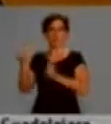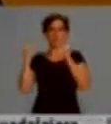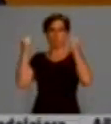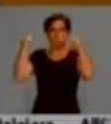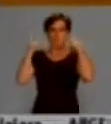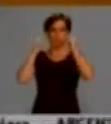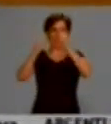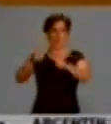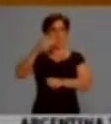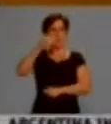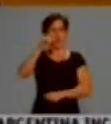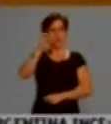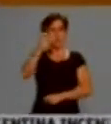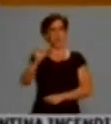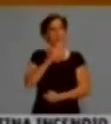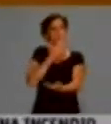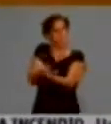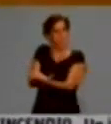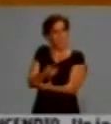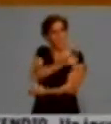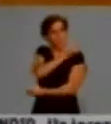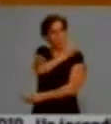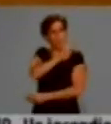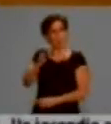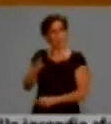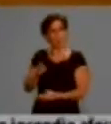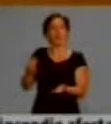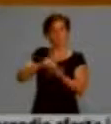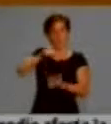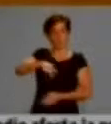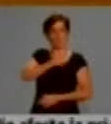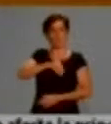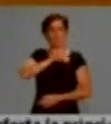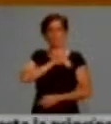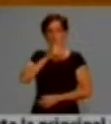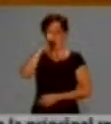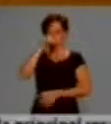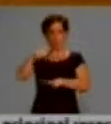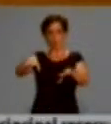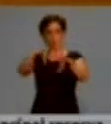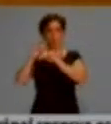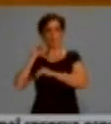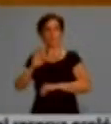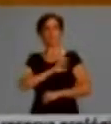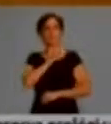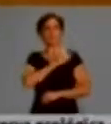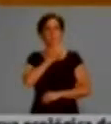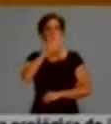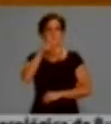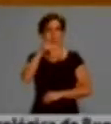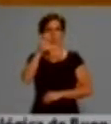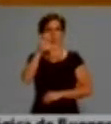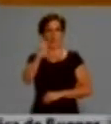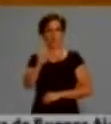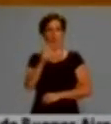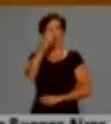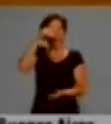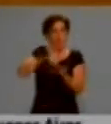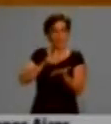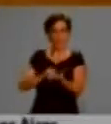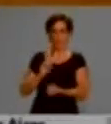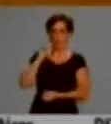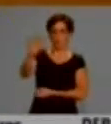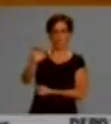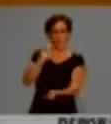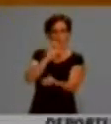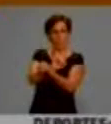Popular? Por cierto, este país no entiende que el señor Blesa entre 2 veces en la cárcel, se le saque de manera inmediata y, además, por petición